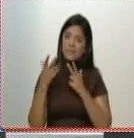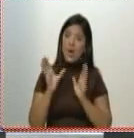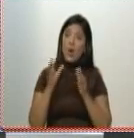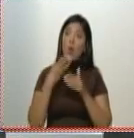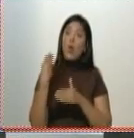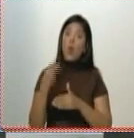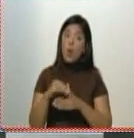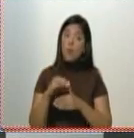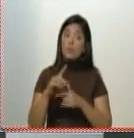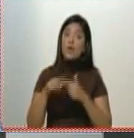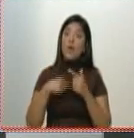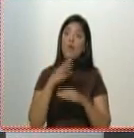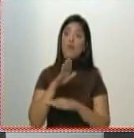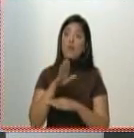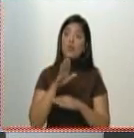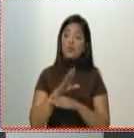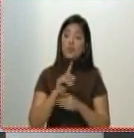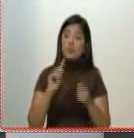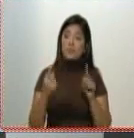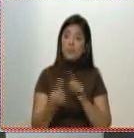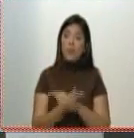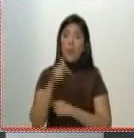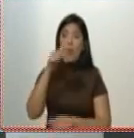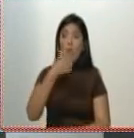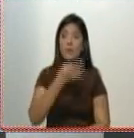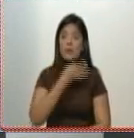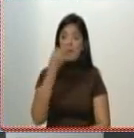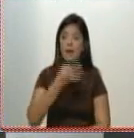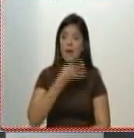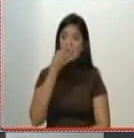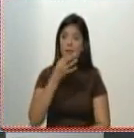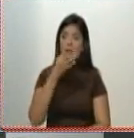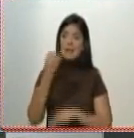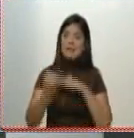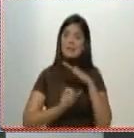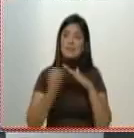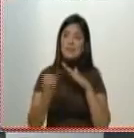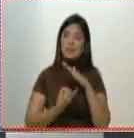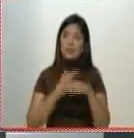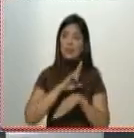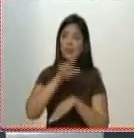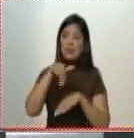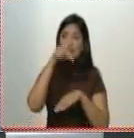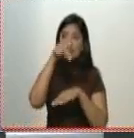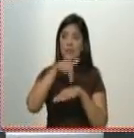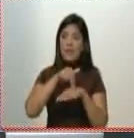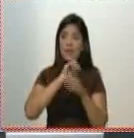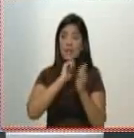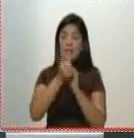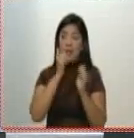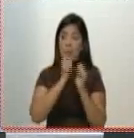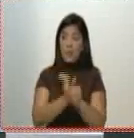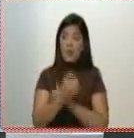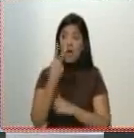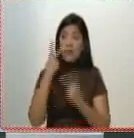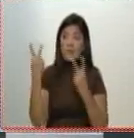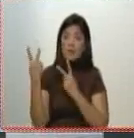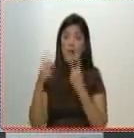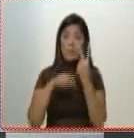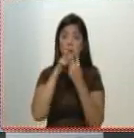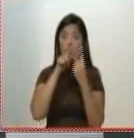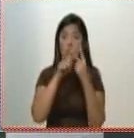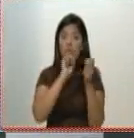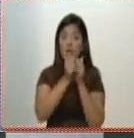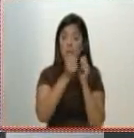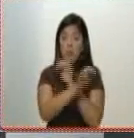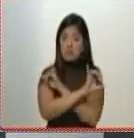que también hace presente en la tarde de hoy en el Instituto Nacional del Deporte. Ya veíamos a 2 atletas que venían de participar